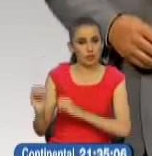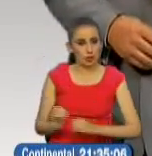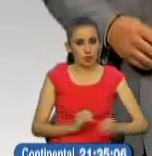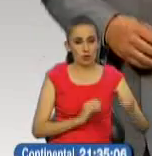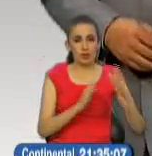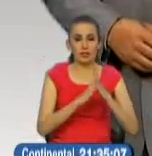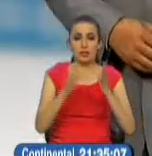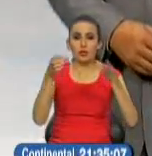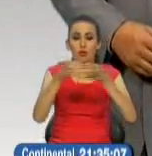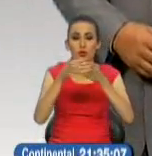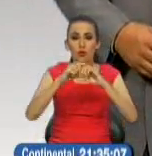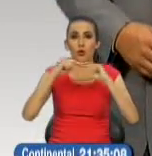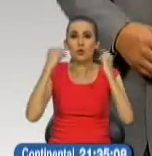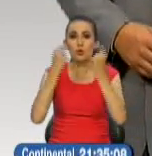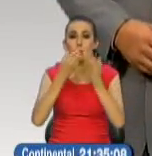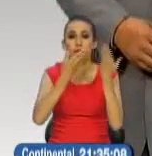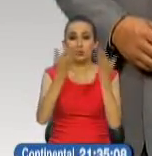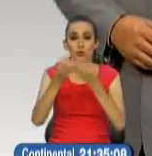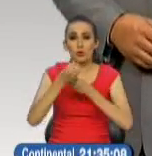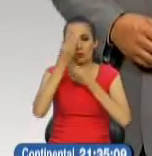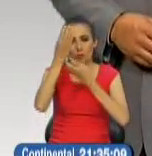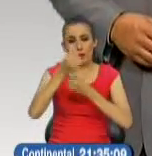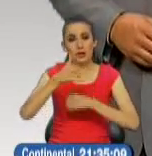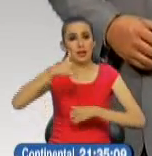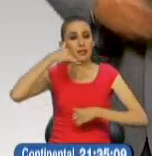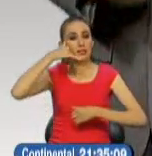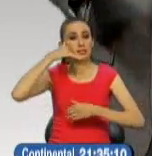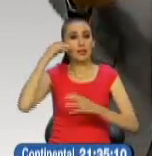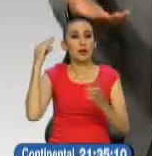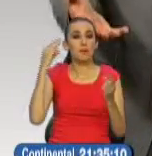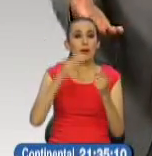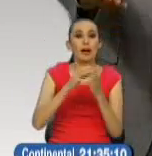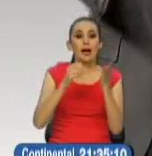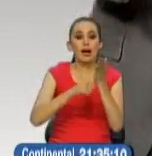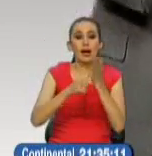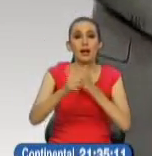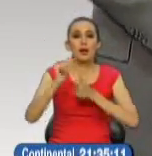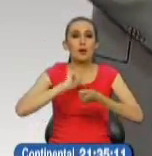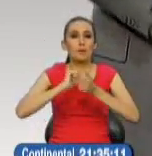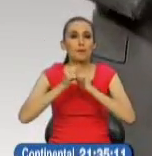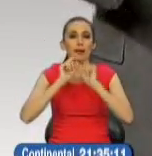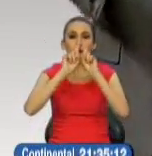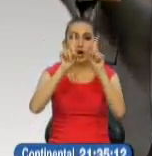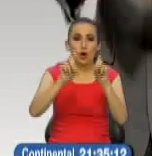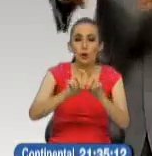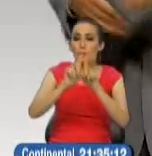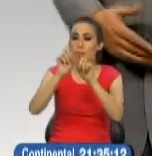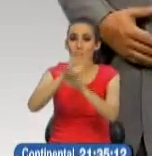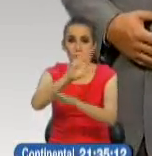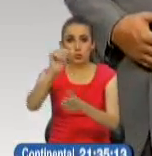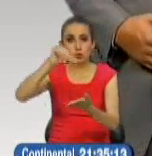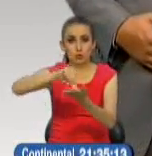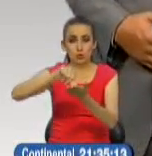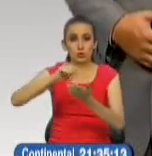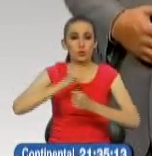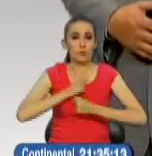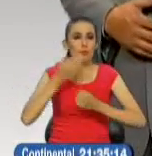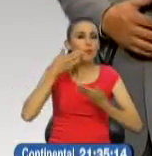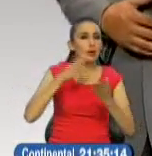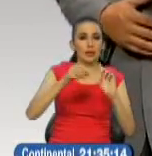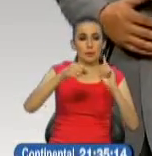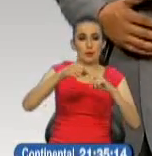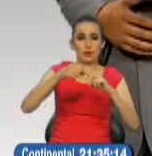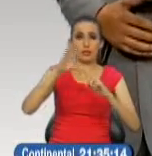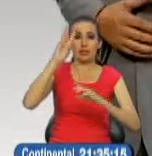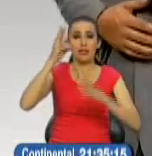colonias recreativas. Si quieres mayor información, llama al ministerio o pregunta en la ciudad en donde te encuentres. En Quito, por ejemplo,